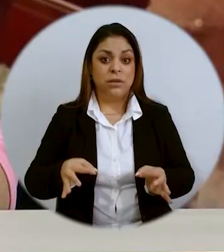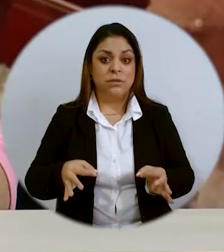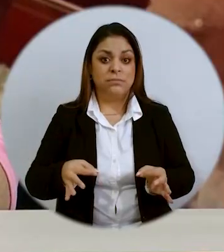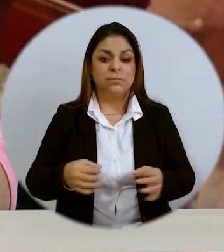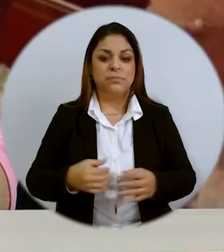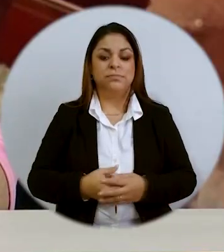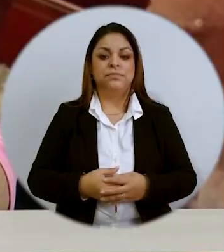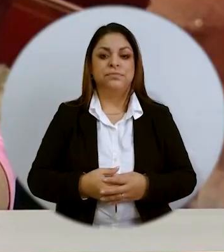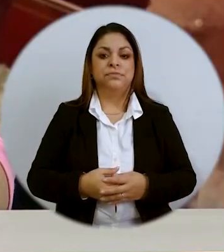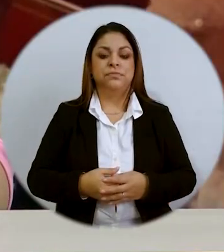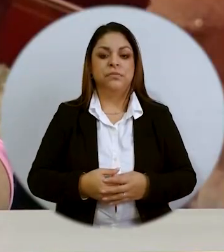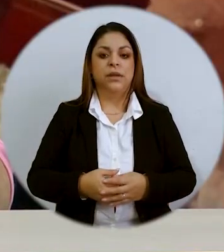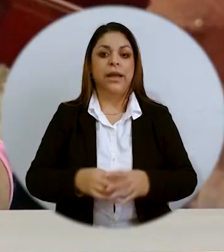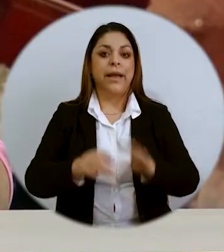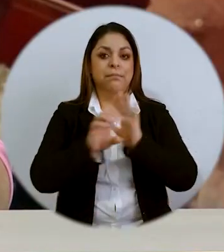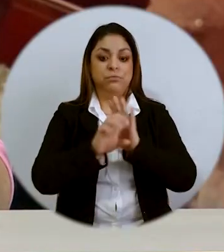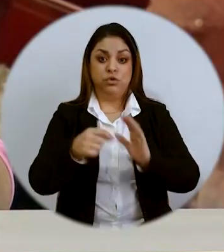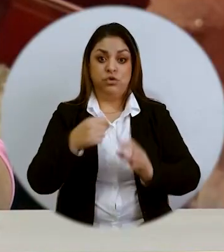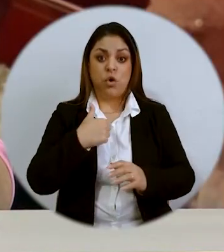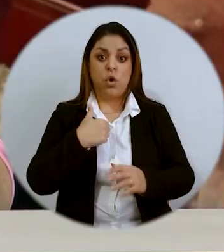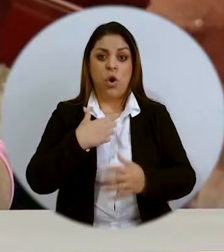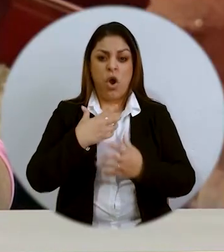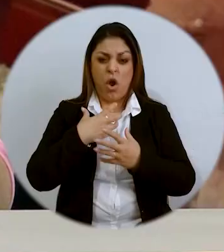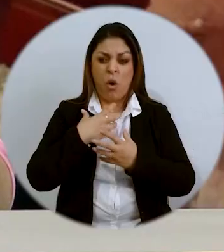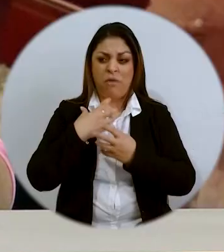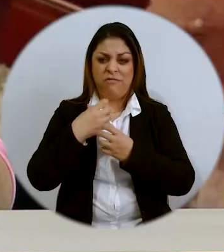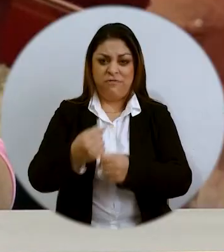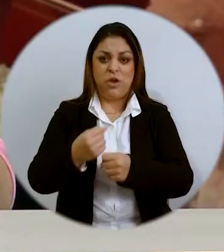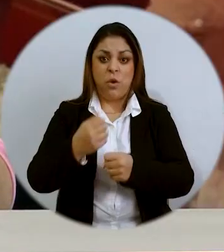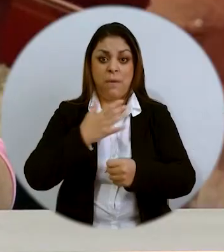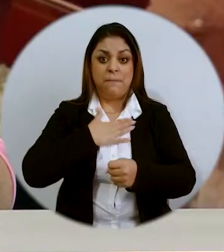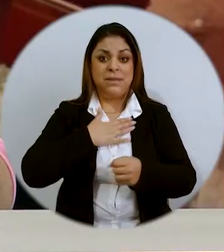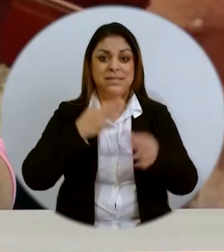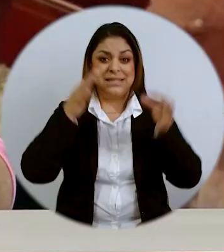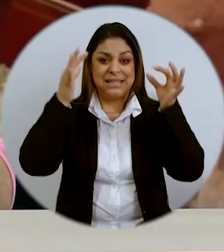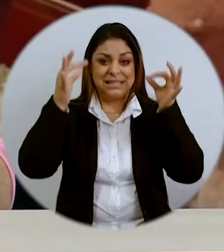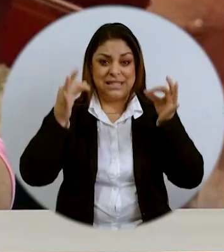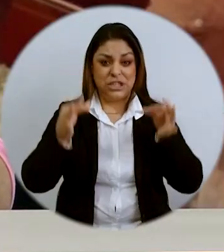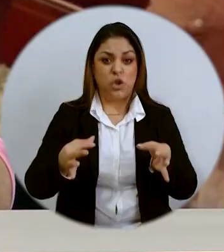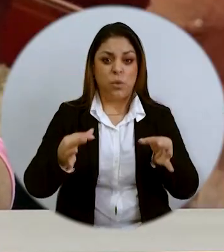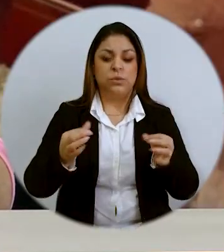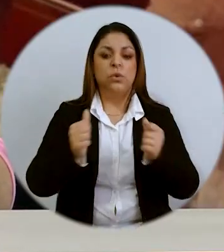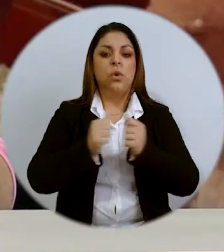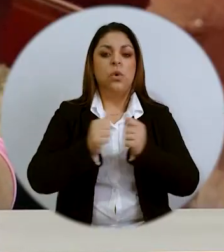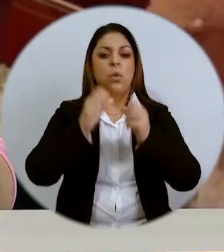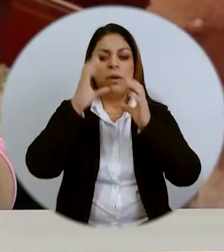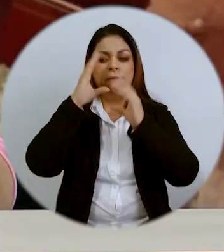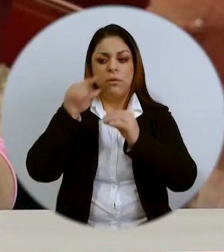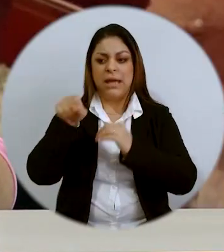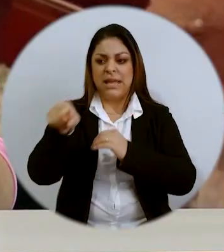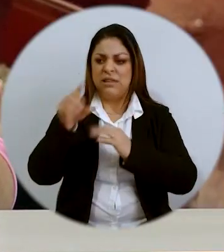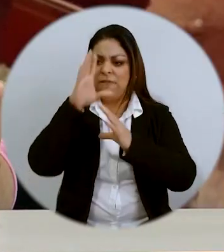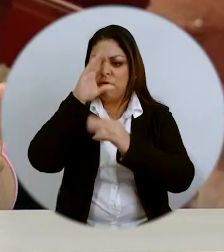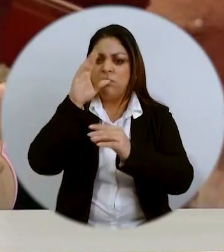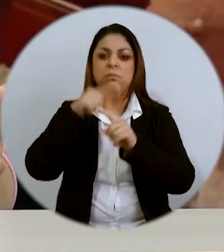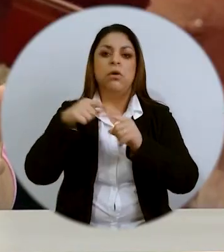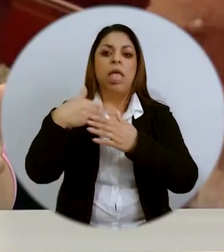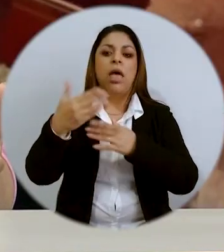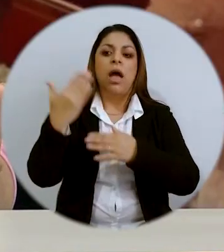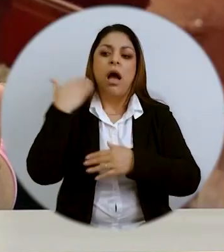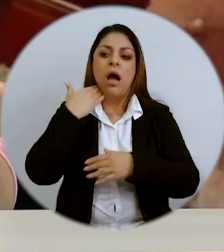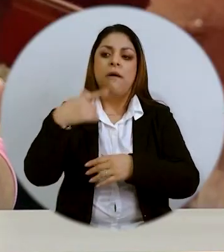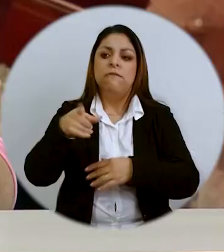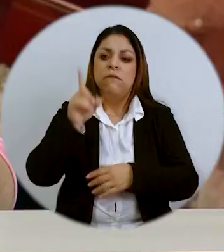personales. Entonces, si yo confío y tomo mis decisiones con información que es